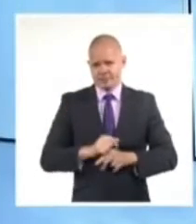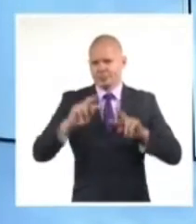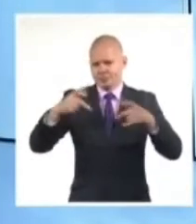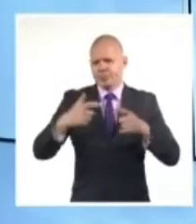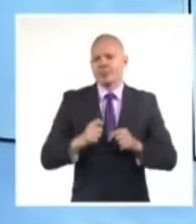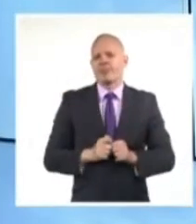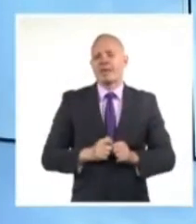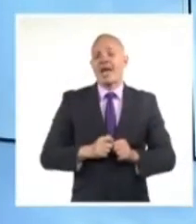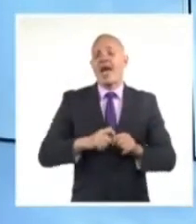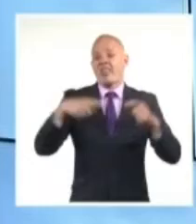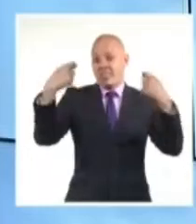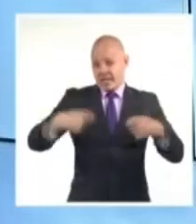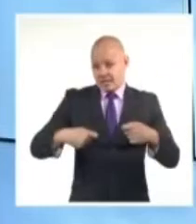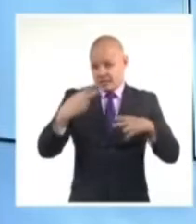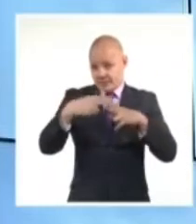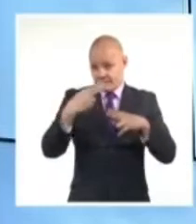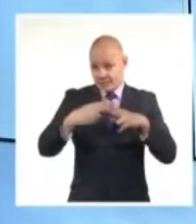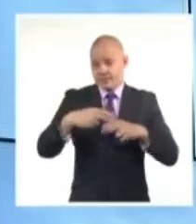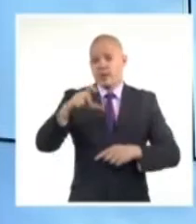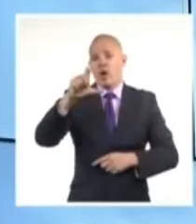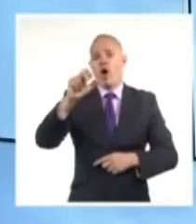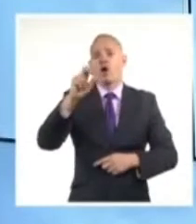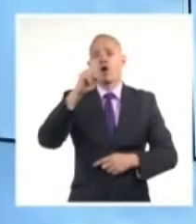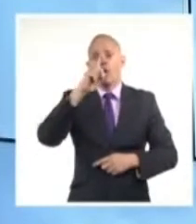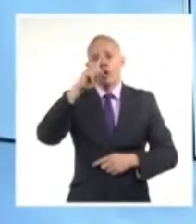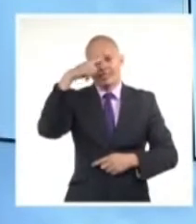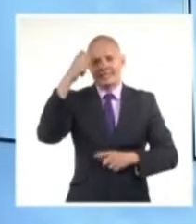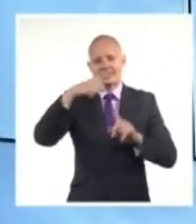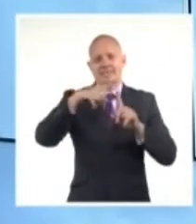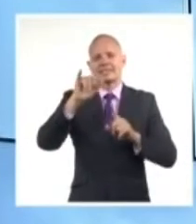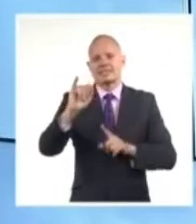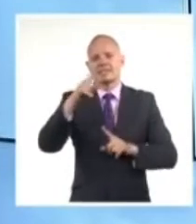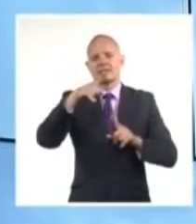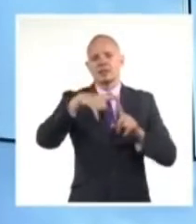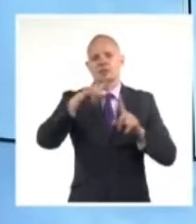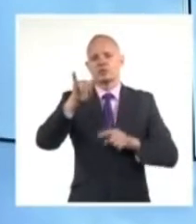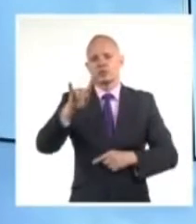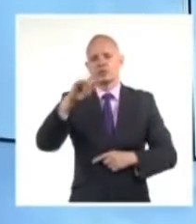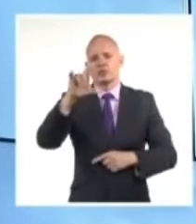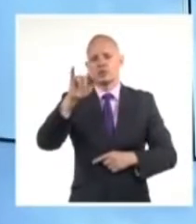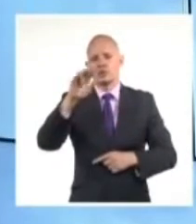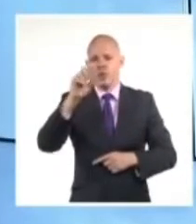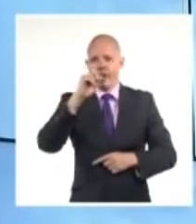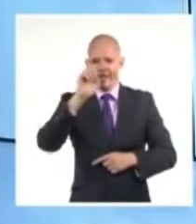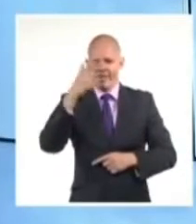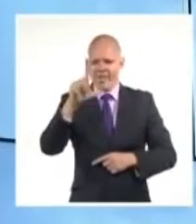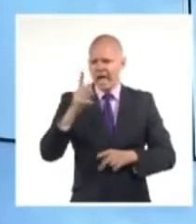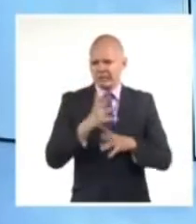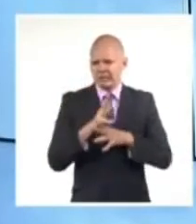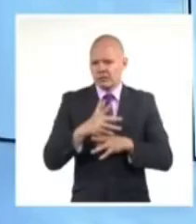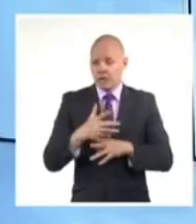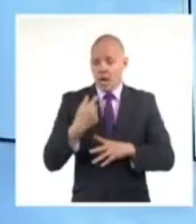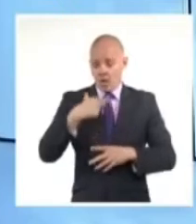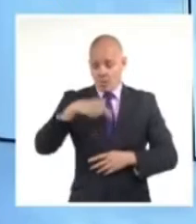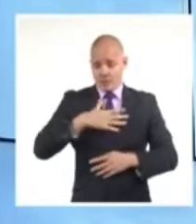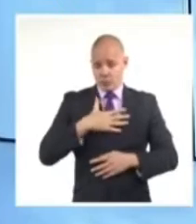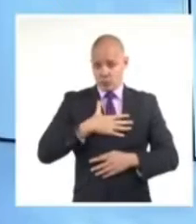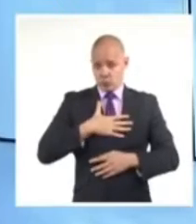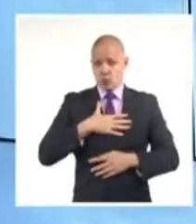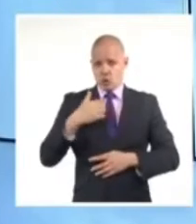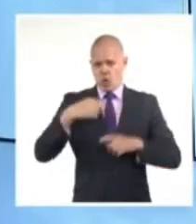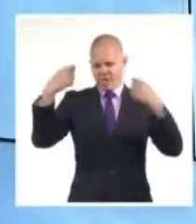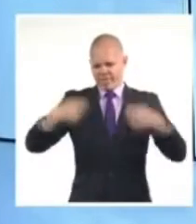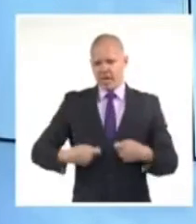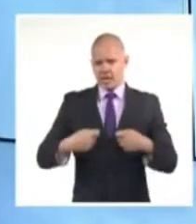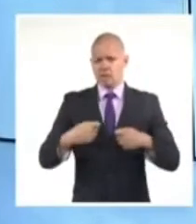también de una contribución desde la ciencia, desde muchos saberes, pero también donde estuvieron presentes la Sociedad de Derecho Constitucional